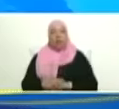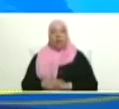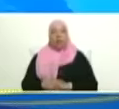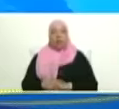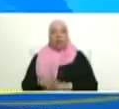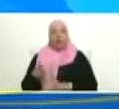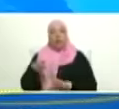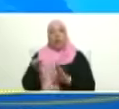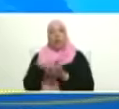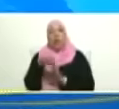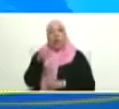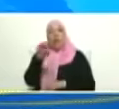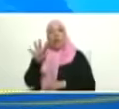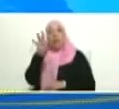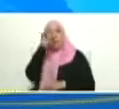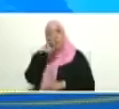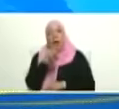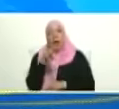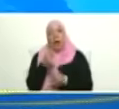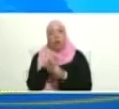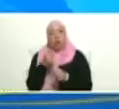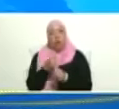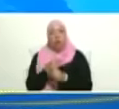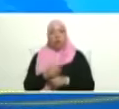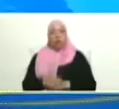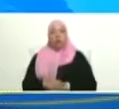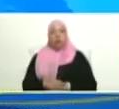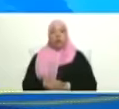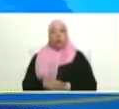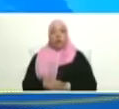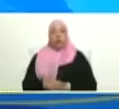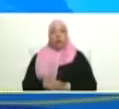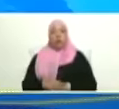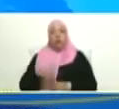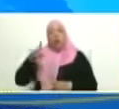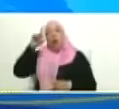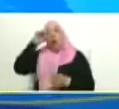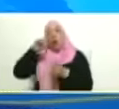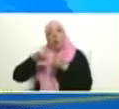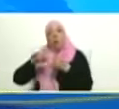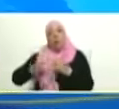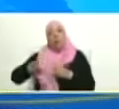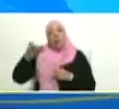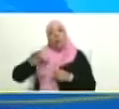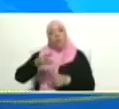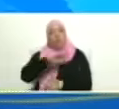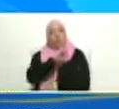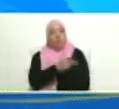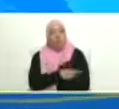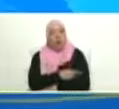está cumpliendo 14 años. Yo le puse una meta alta, fuerte, grande,